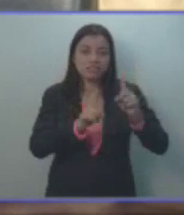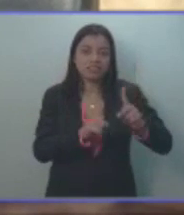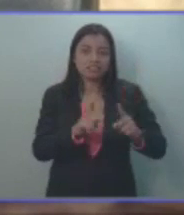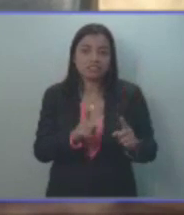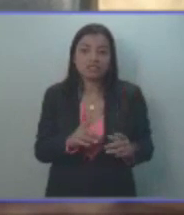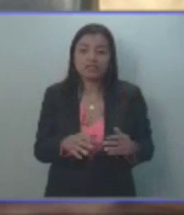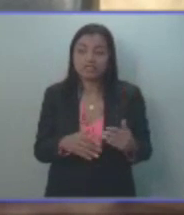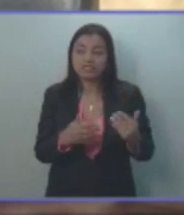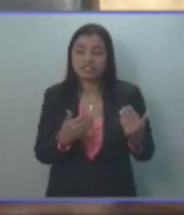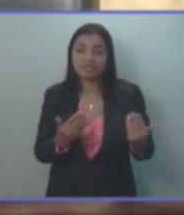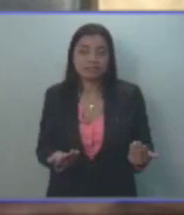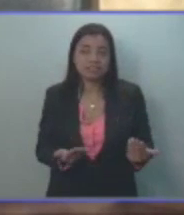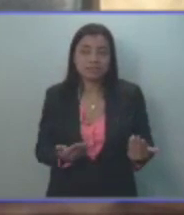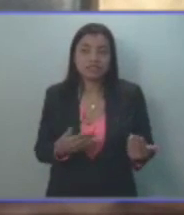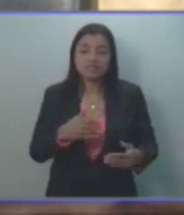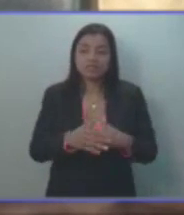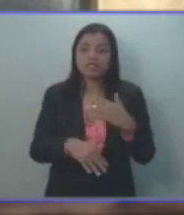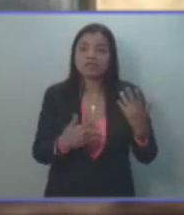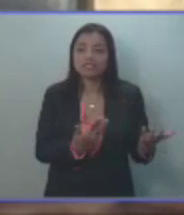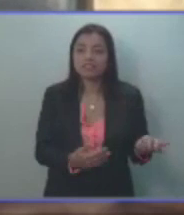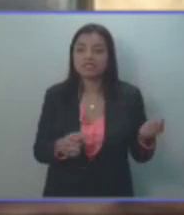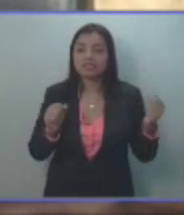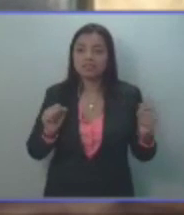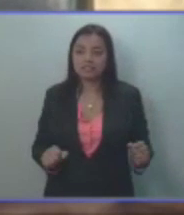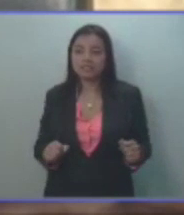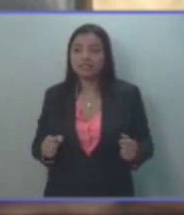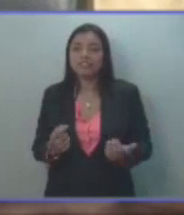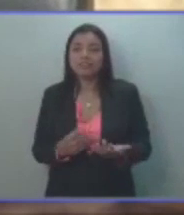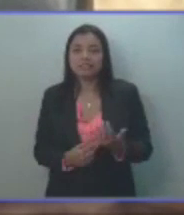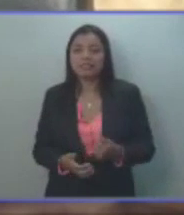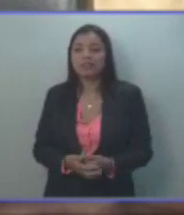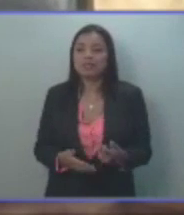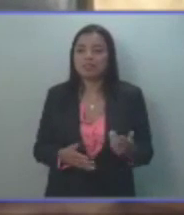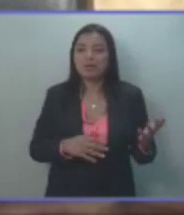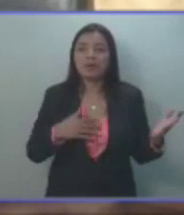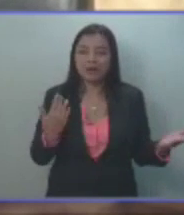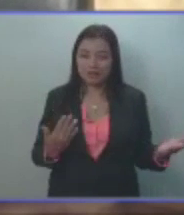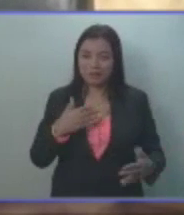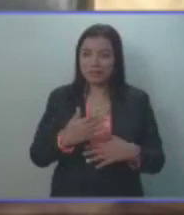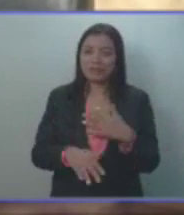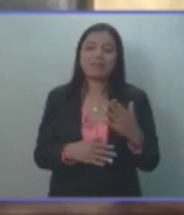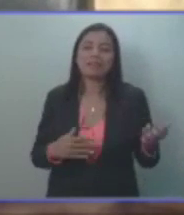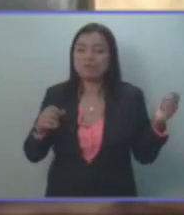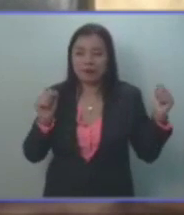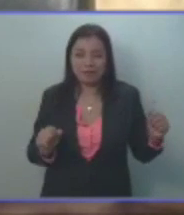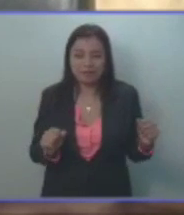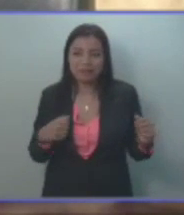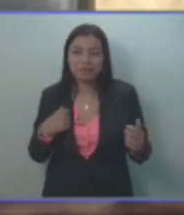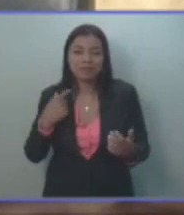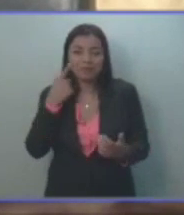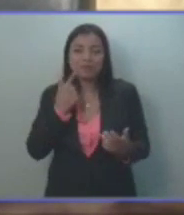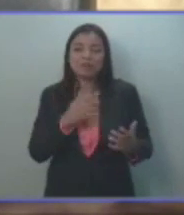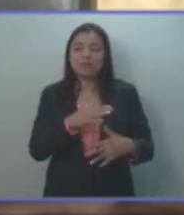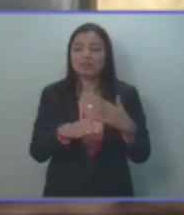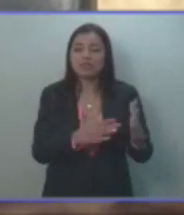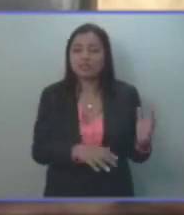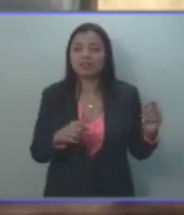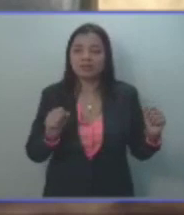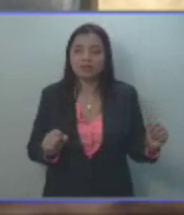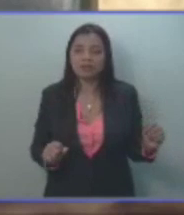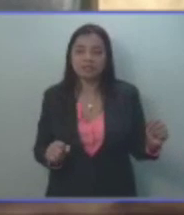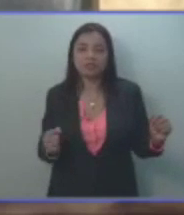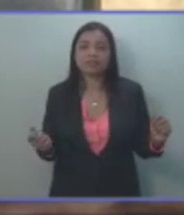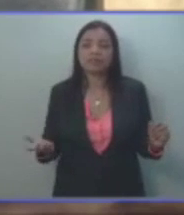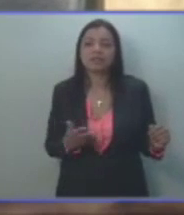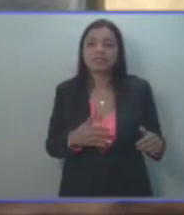pero yo invitaría a que hagamos causa común, como debe de ser, para